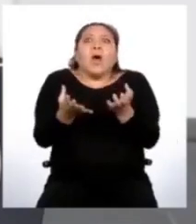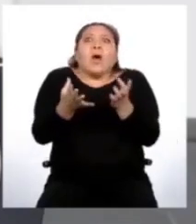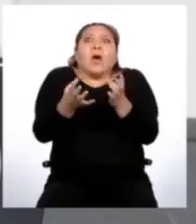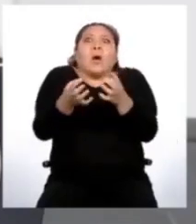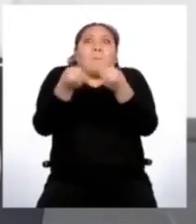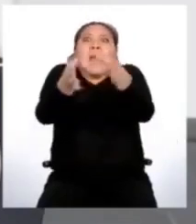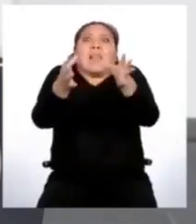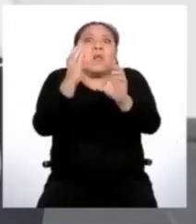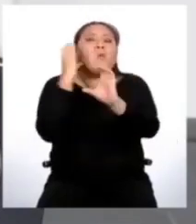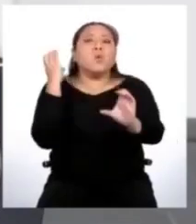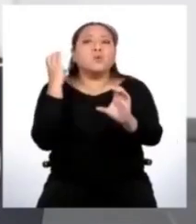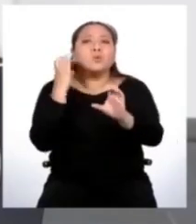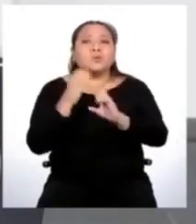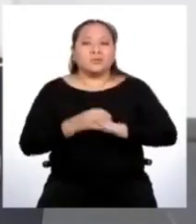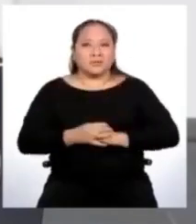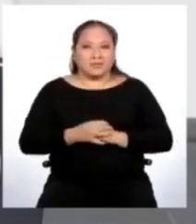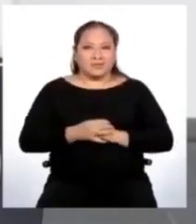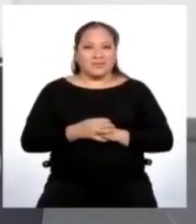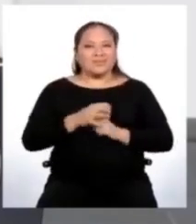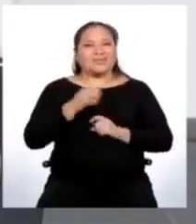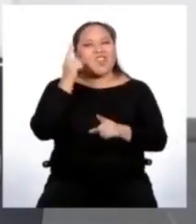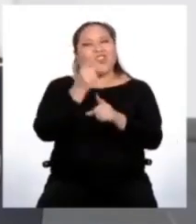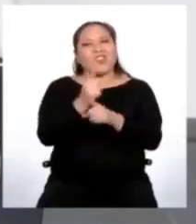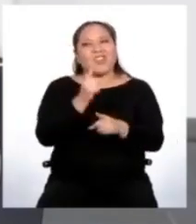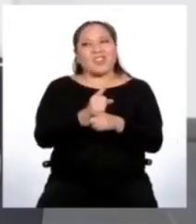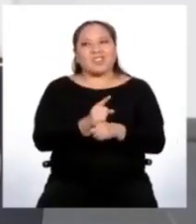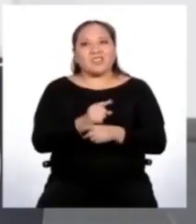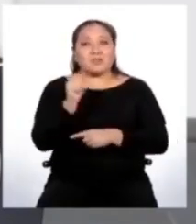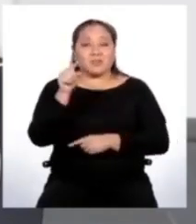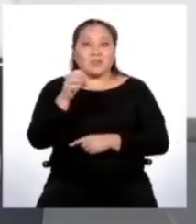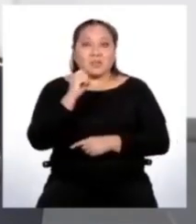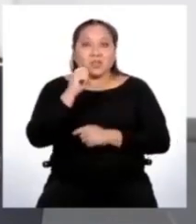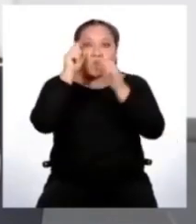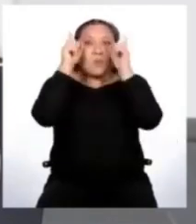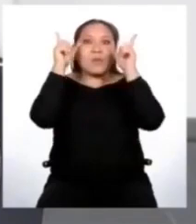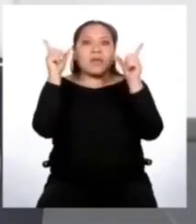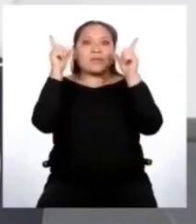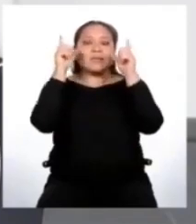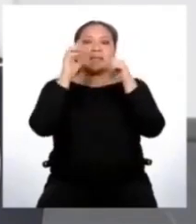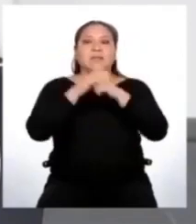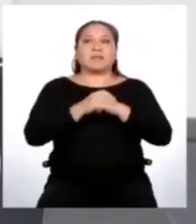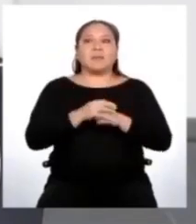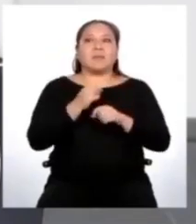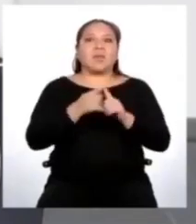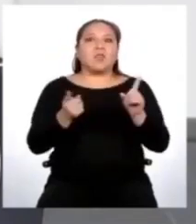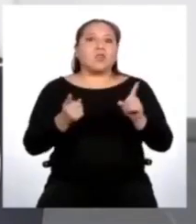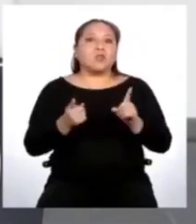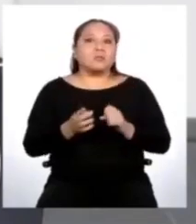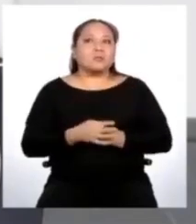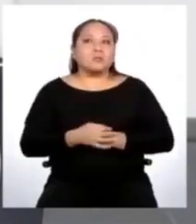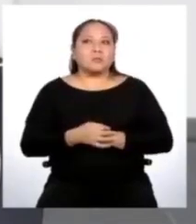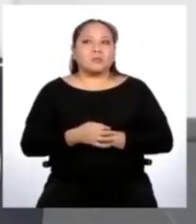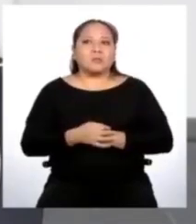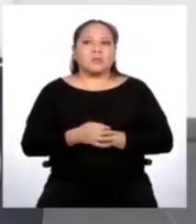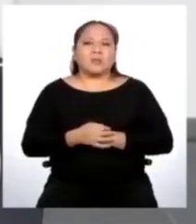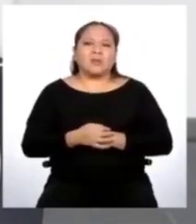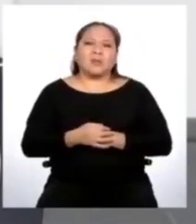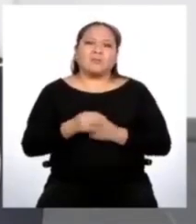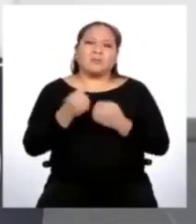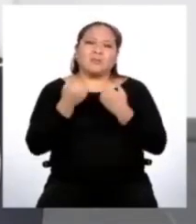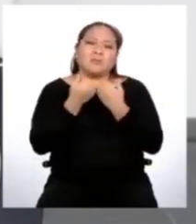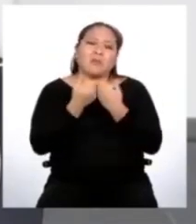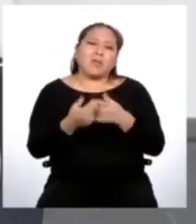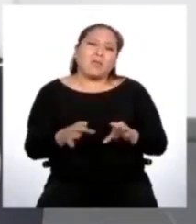bus! Exacto. Decidí decir la frase con sorpresa. ¿Pero qué pasa si la digo así? ¡Perdí el